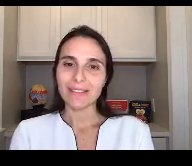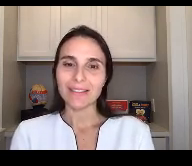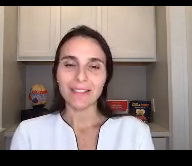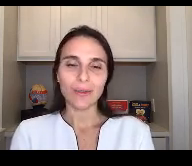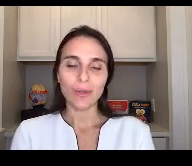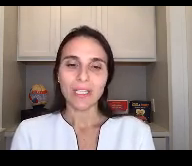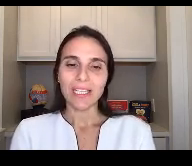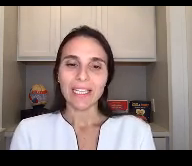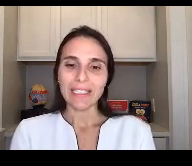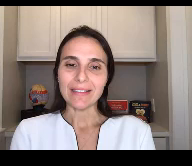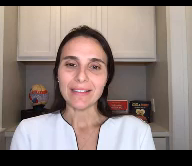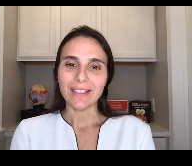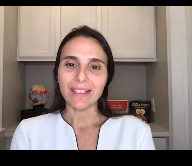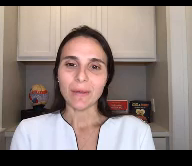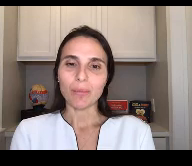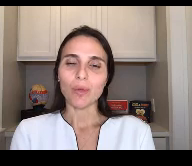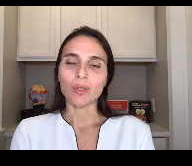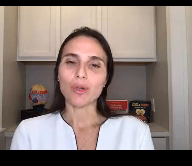Brenes, que han sido